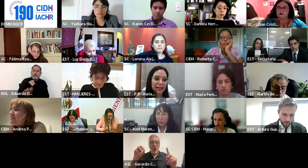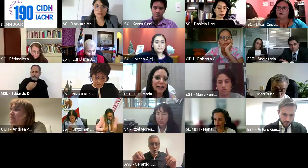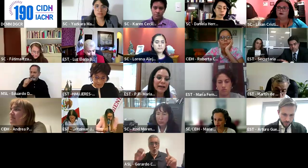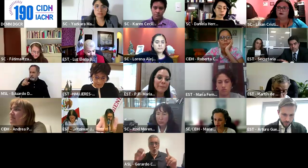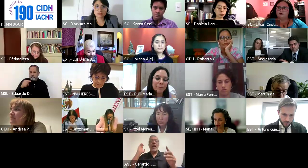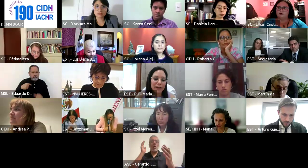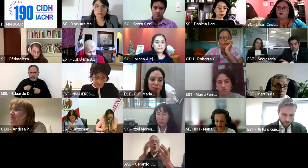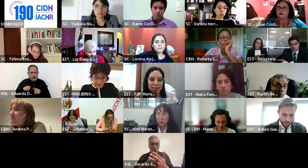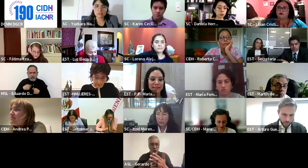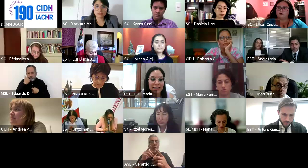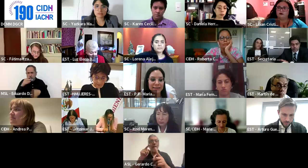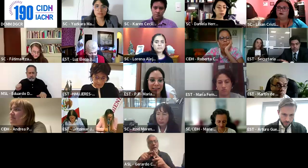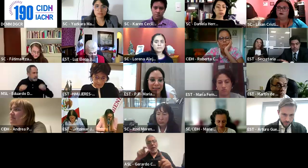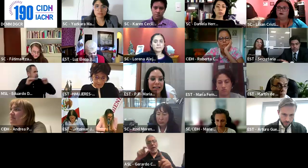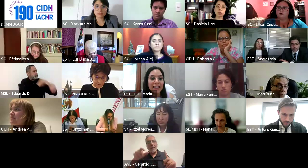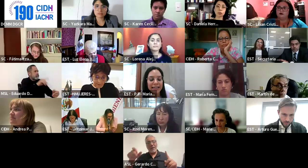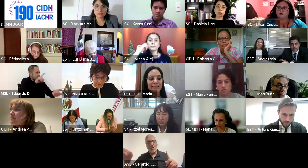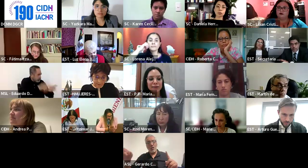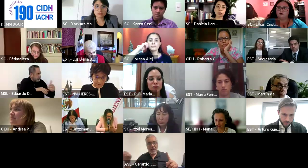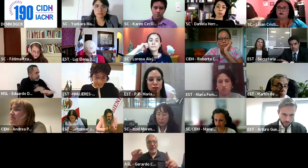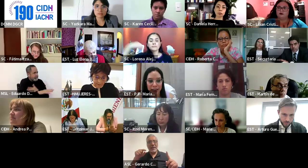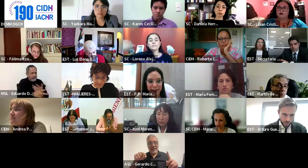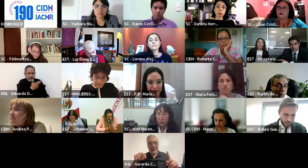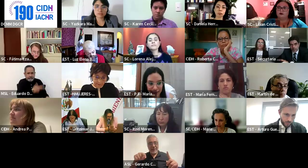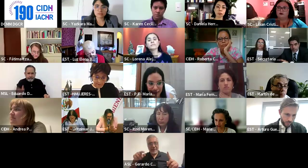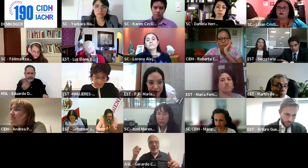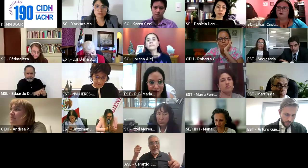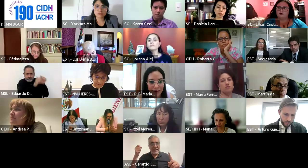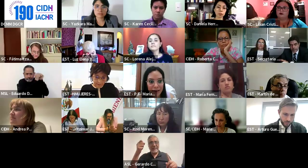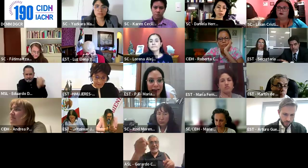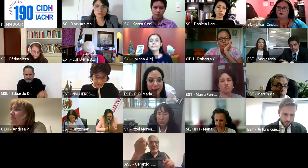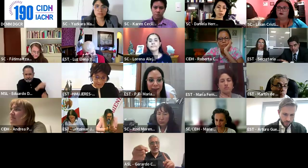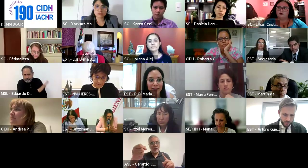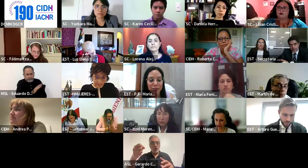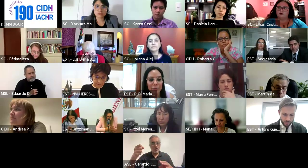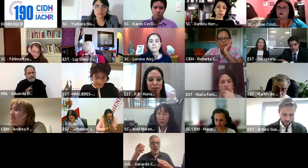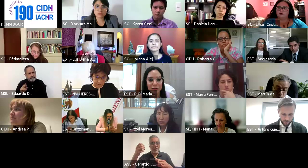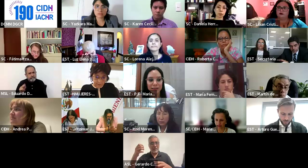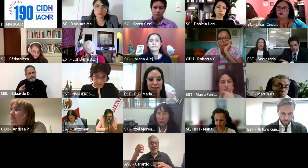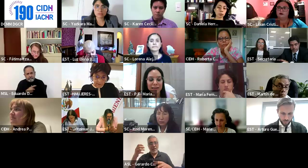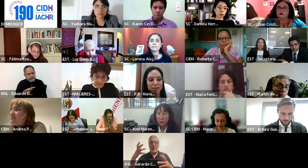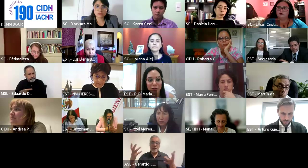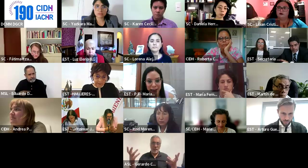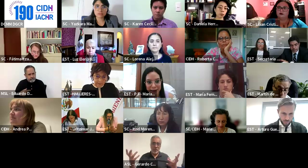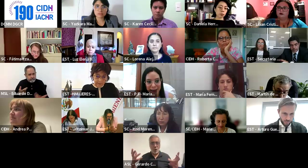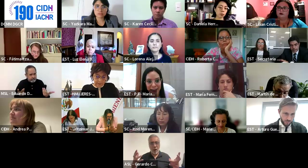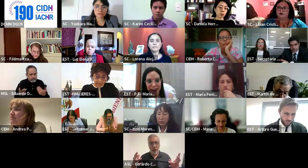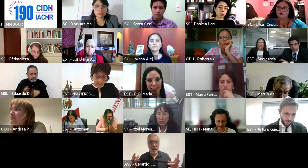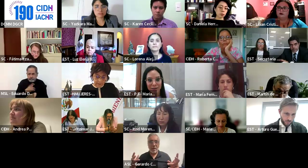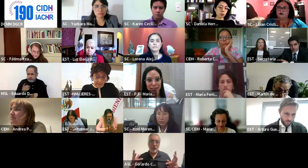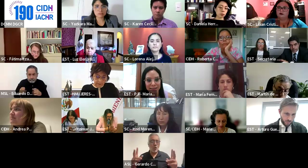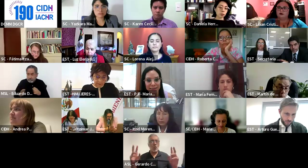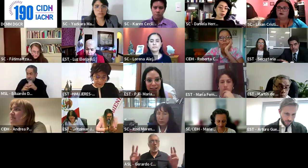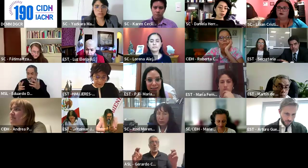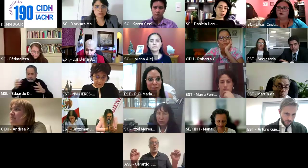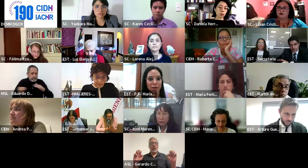contra de personas que estén institucionalizadas debido a cuestiones de urgencia, ya que